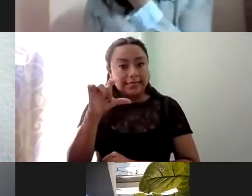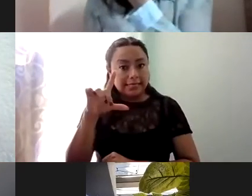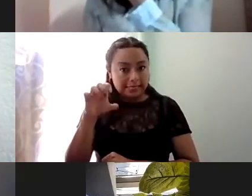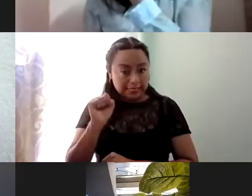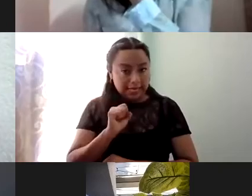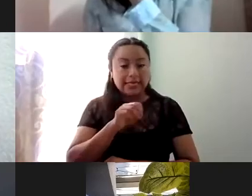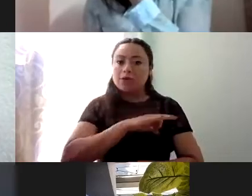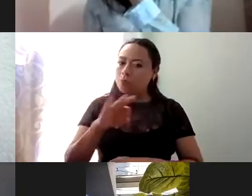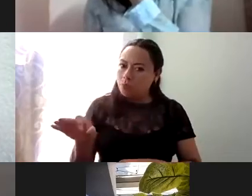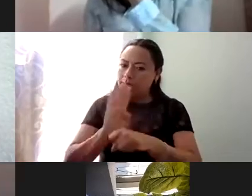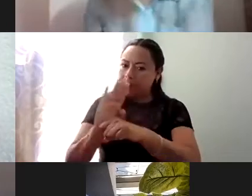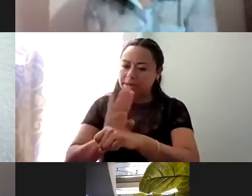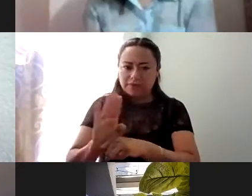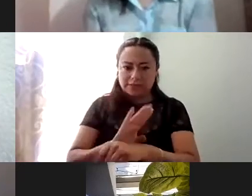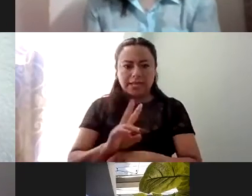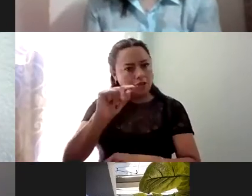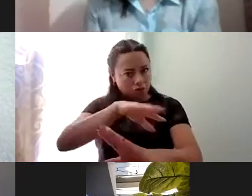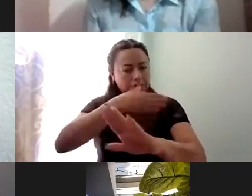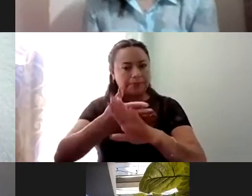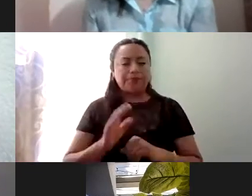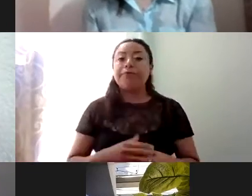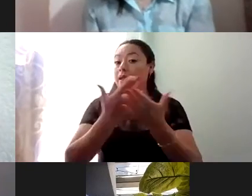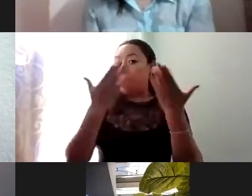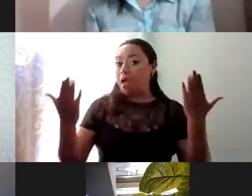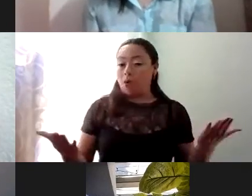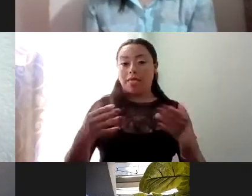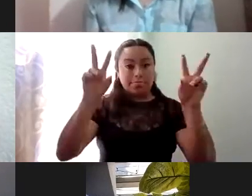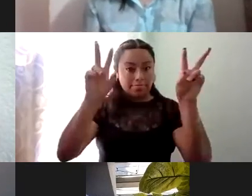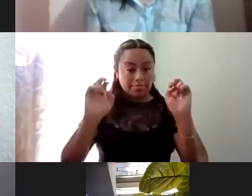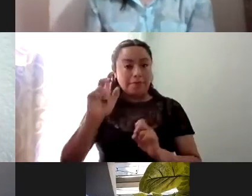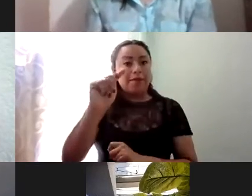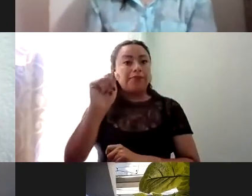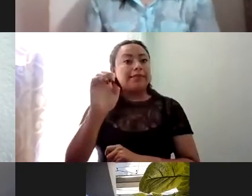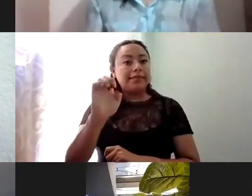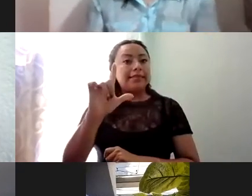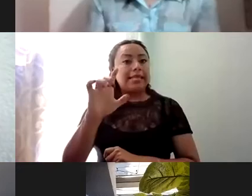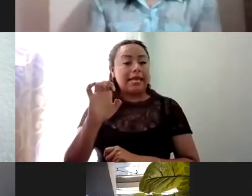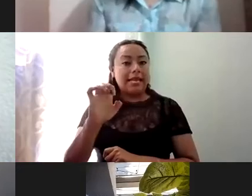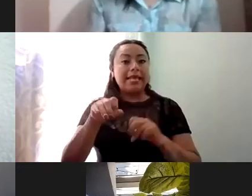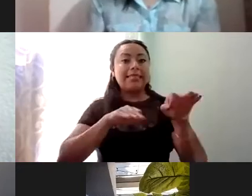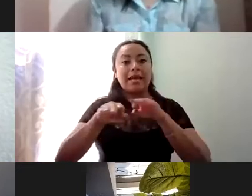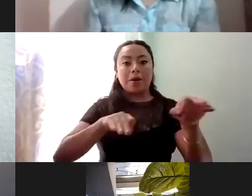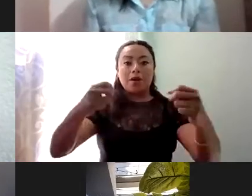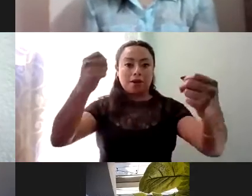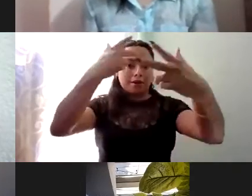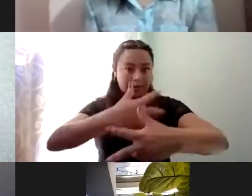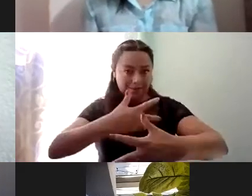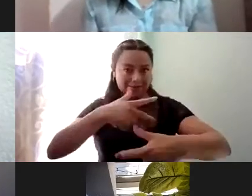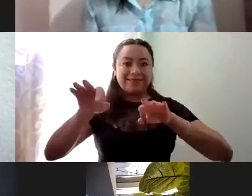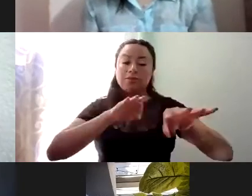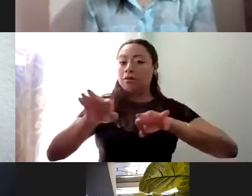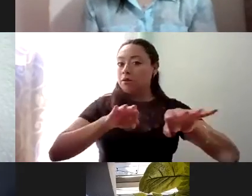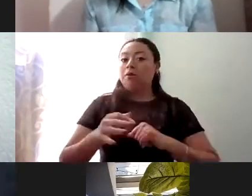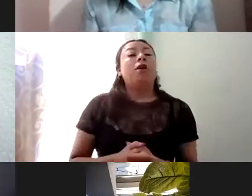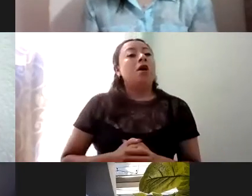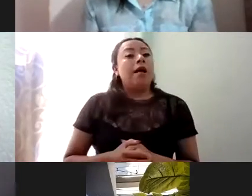perjudiciales. El tema del teletrabajo también es todo un tema que se tiene que regular, ya que por diversos factores la clase